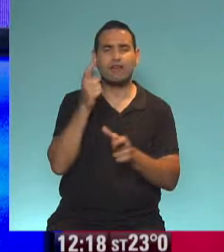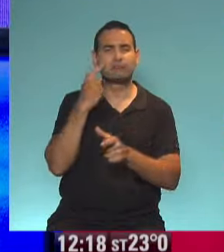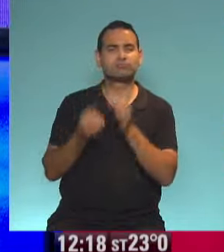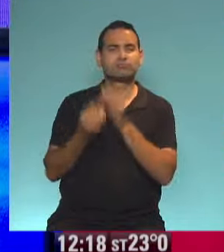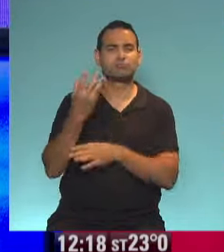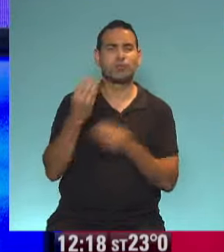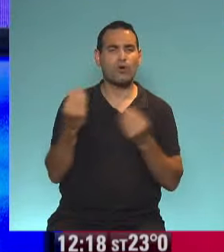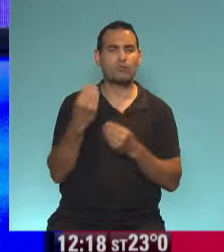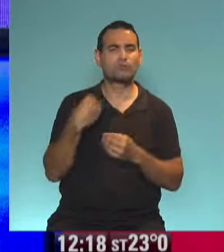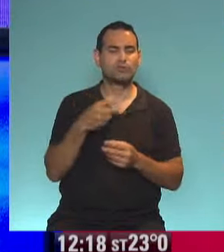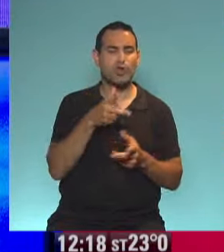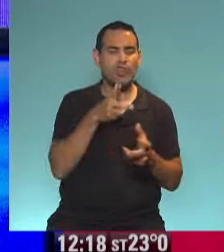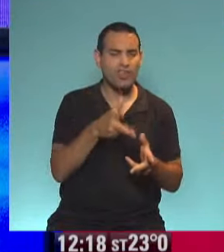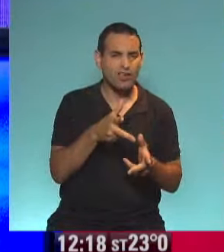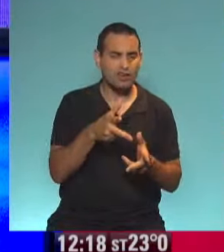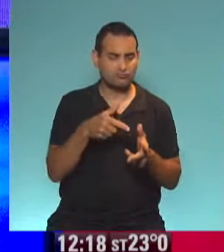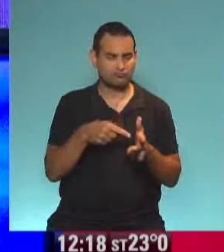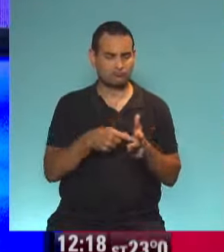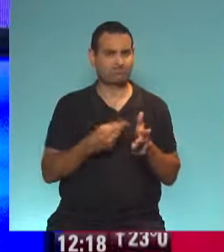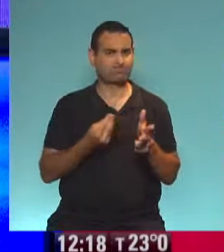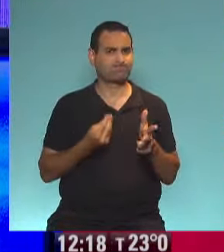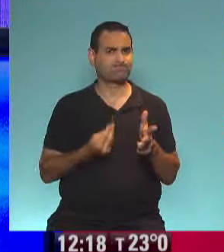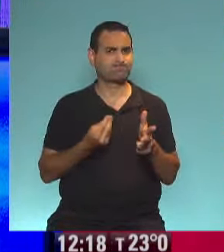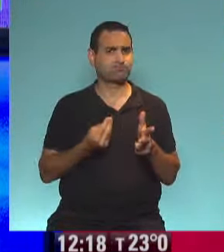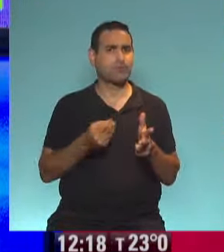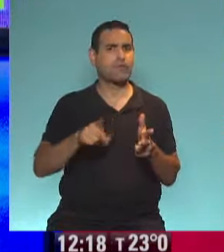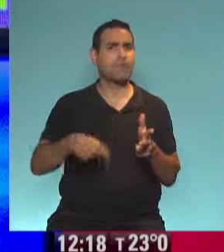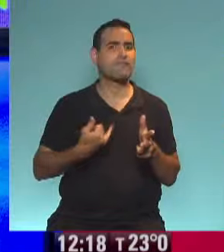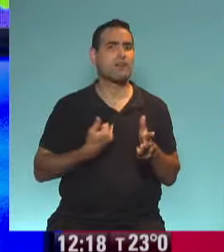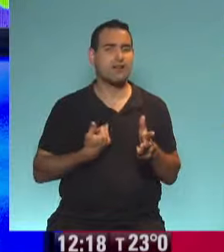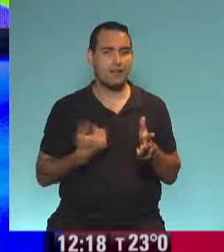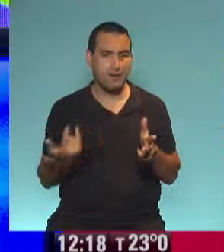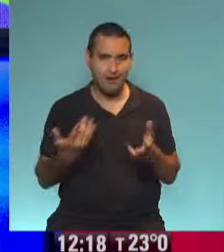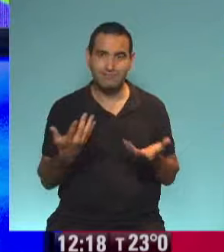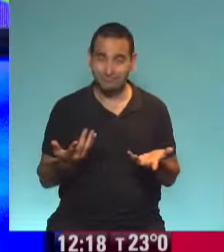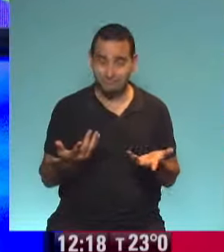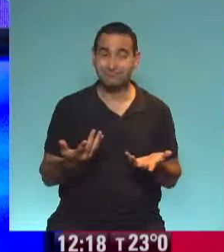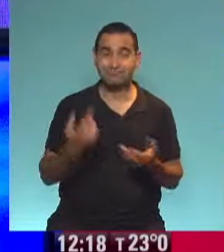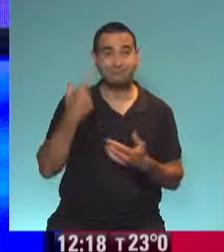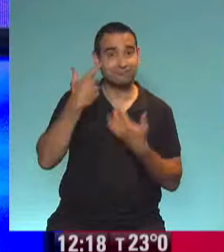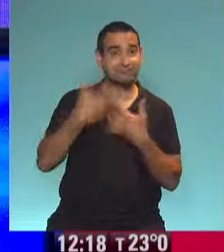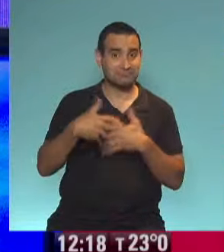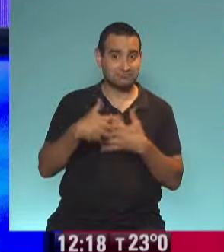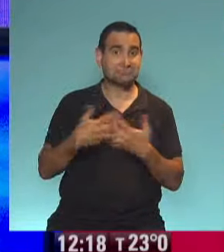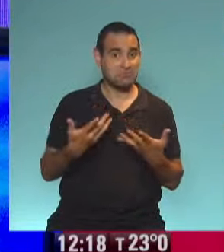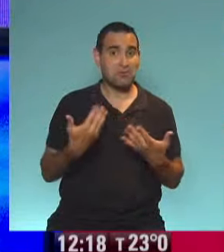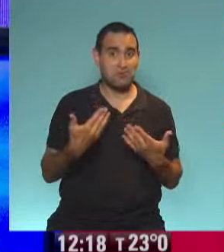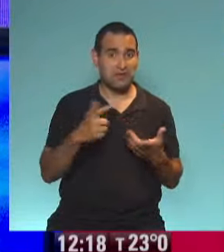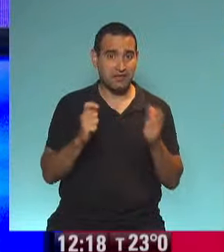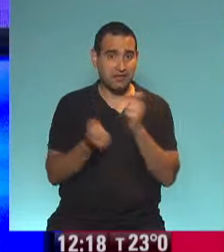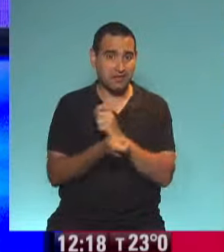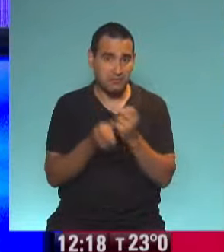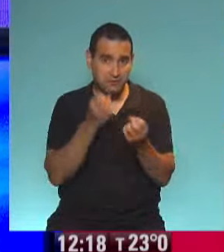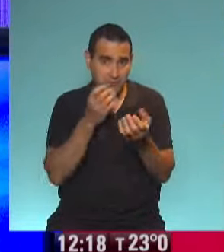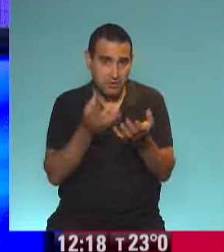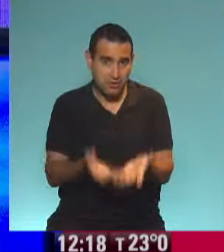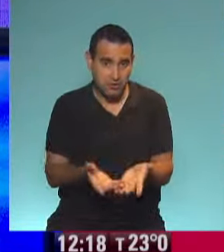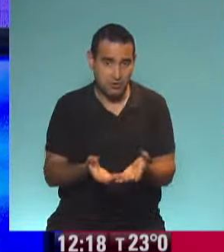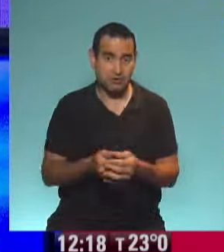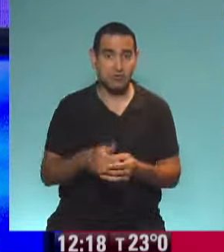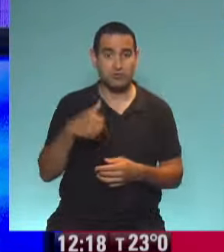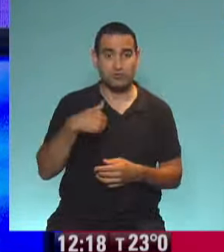estoy diciendo esto que digo? ¿Quién le pone nombre a las cosas? ¿Quién le pone nombre a las cosas? ¿No? Entonces, nada. Y nunca es tarde, porque nosotros a nuestra edad empezamos